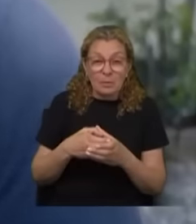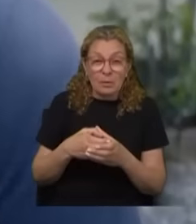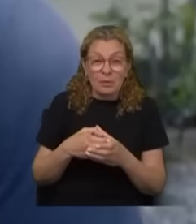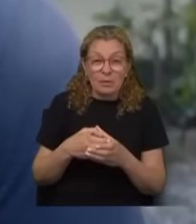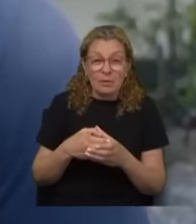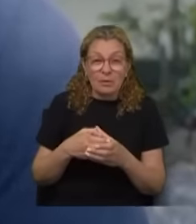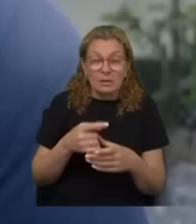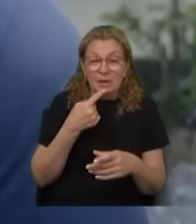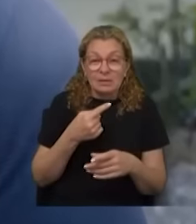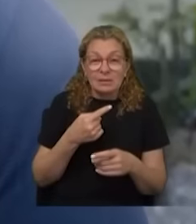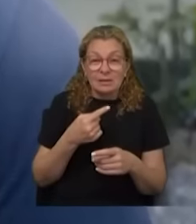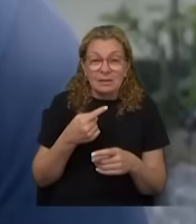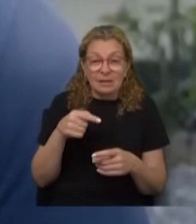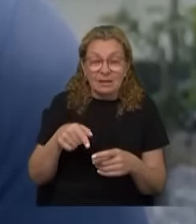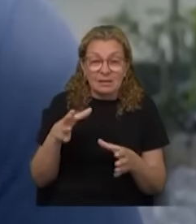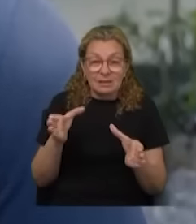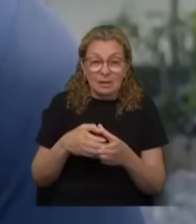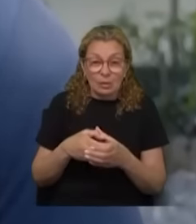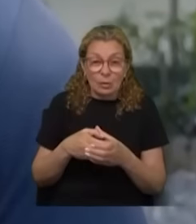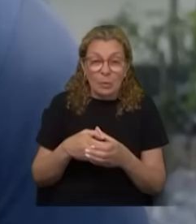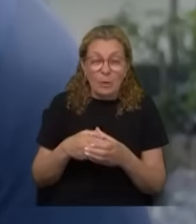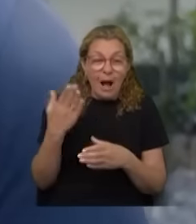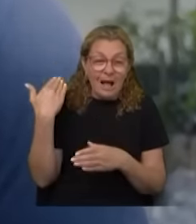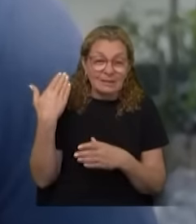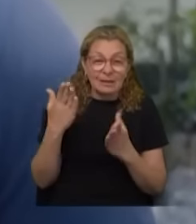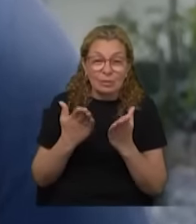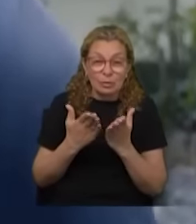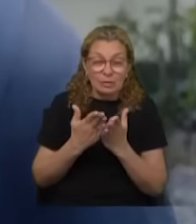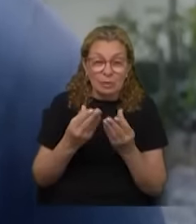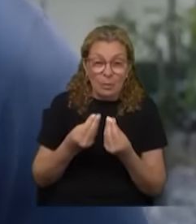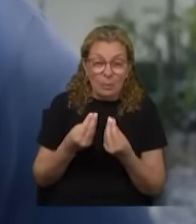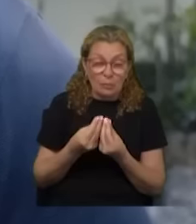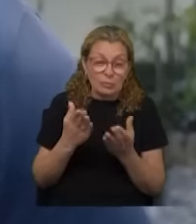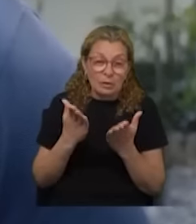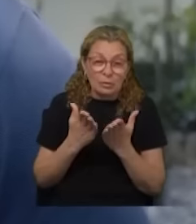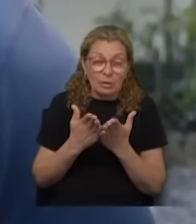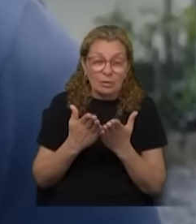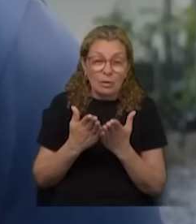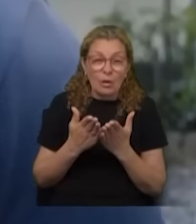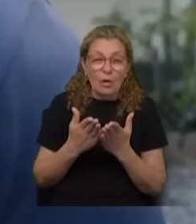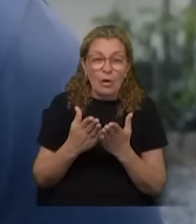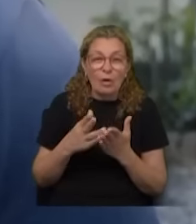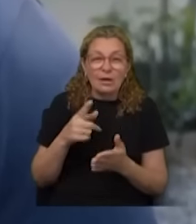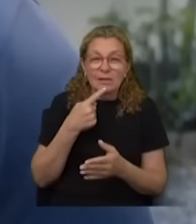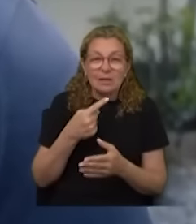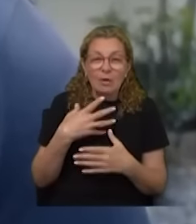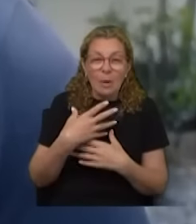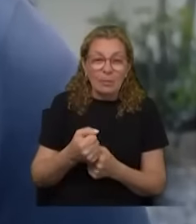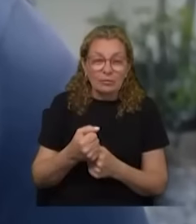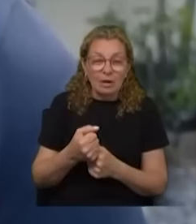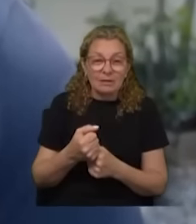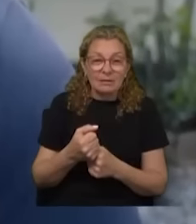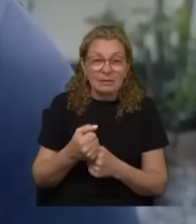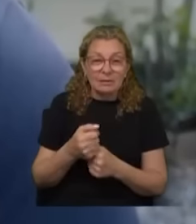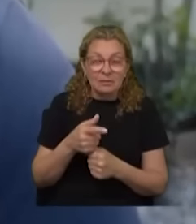juntamos y y bueno Y este grupo en particular de exalumnos como hay muchos exalumnos del colegio seminario decidió apoyar la fórmula